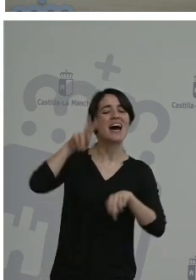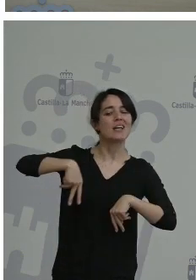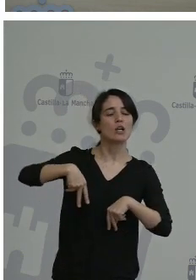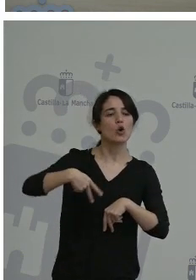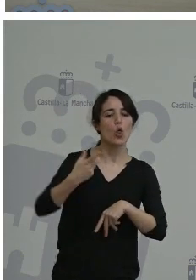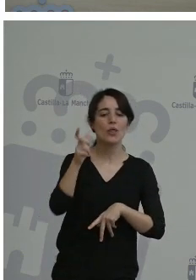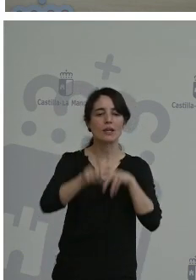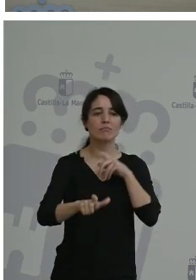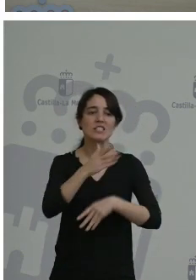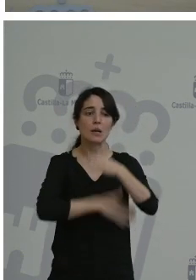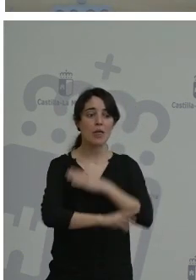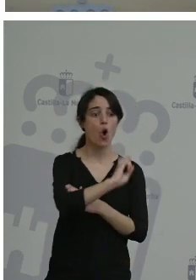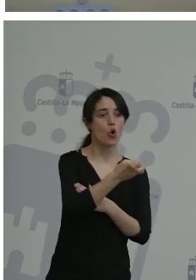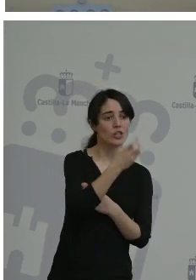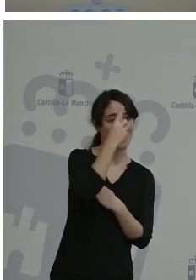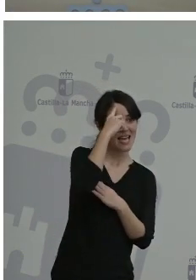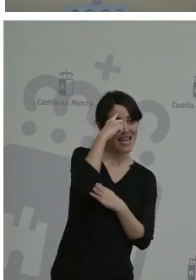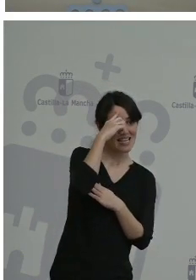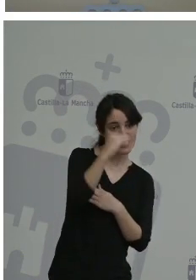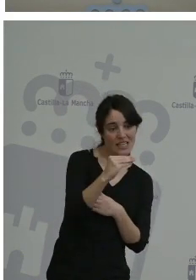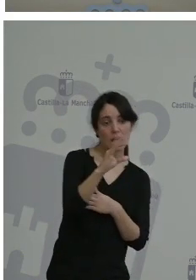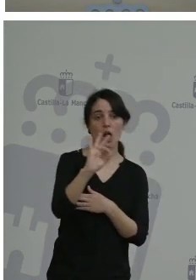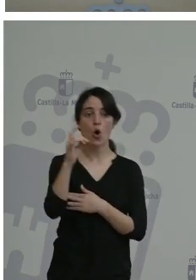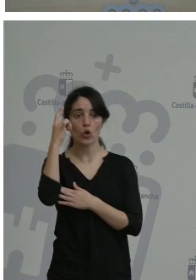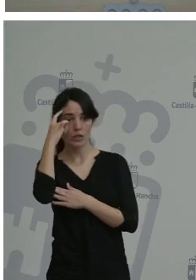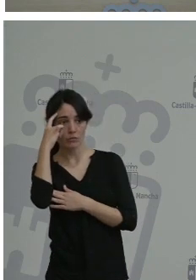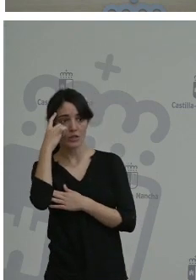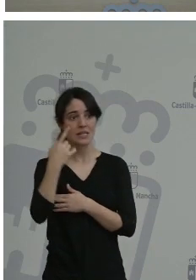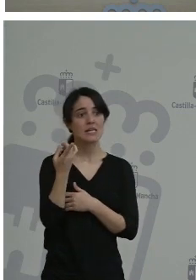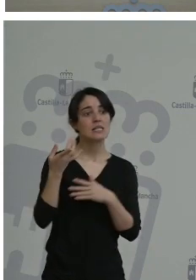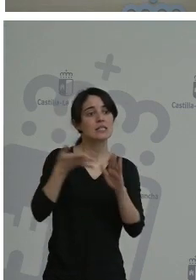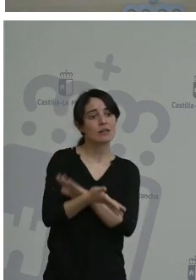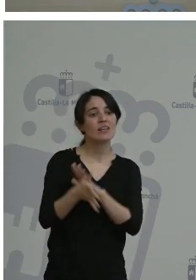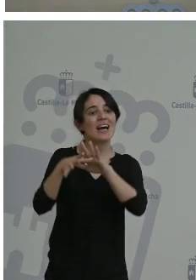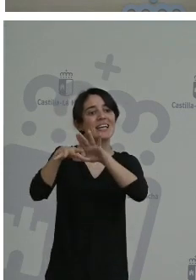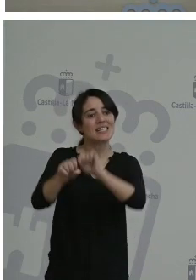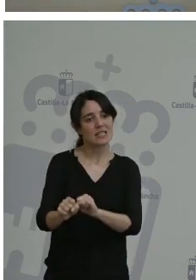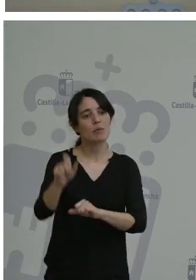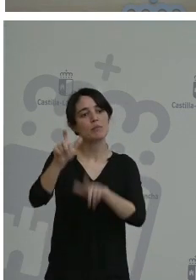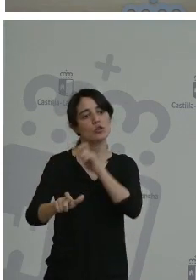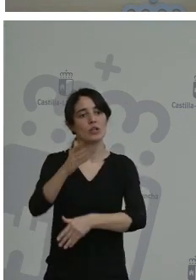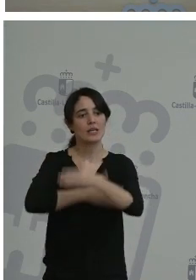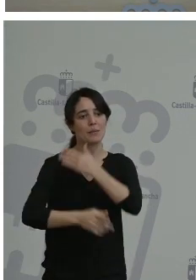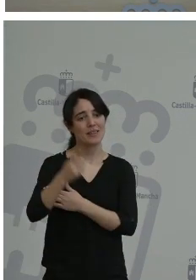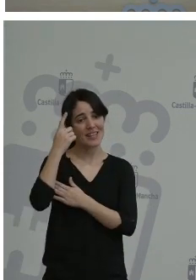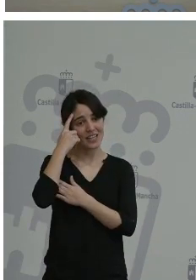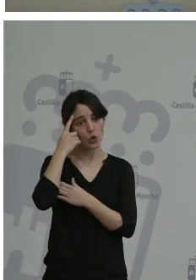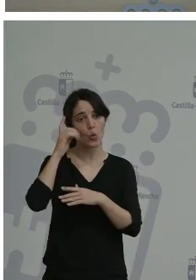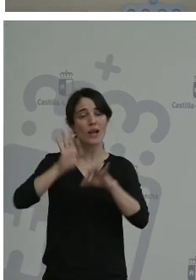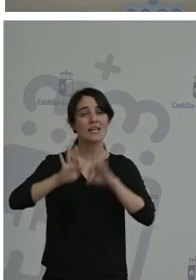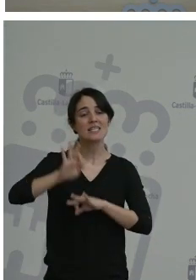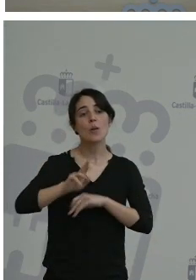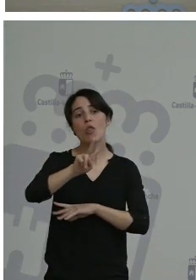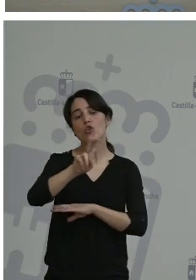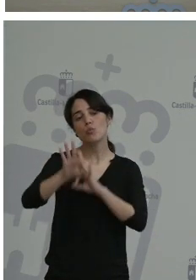discapacidades psíquicas. Es decir, estamos hablando de reservas para personas con discapacidad intelectual en ese 2%. Y